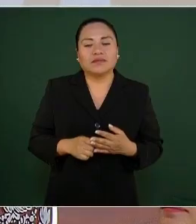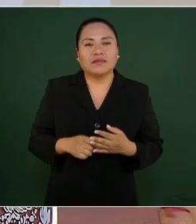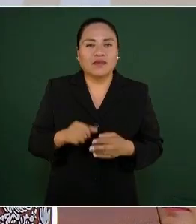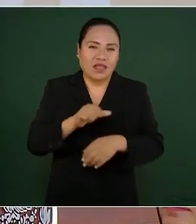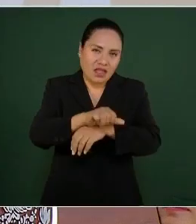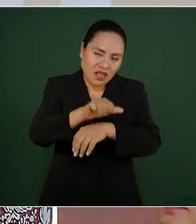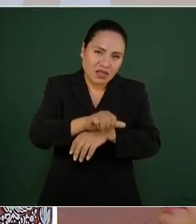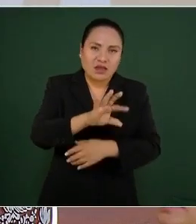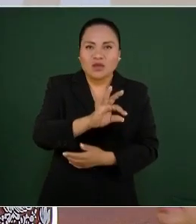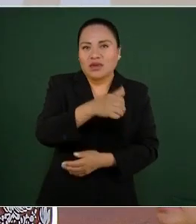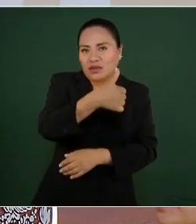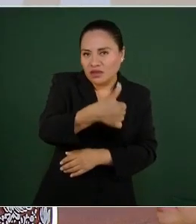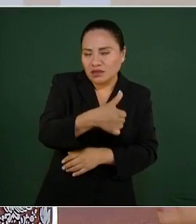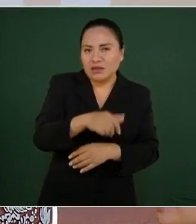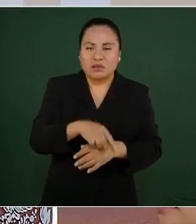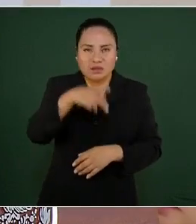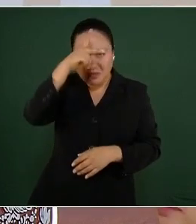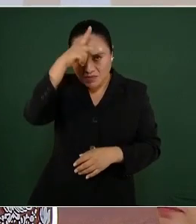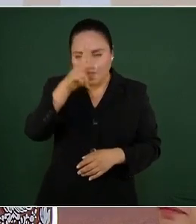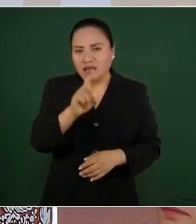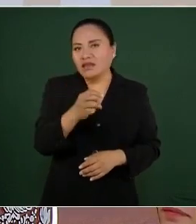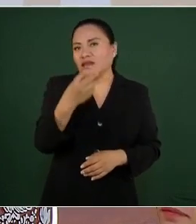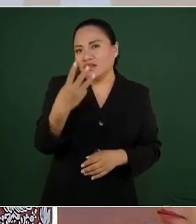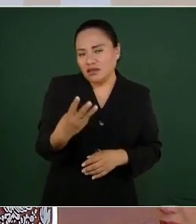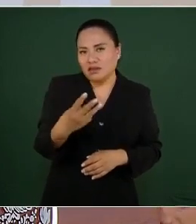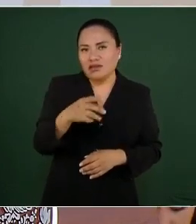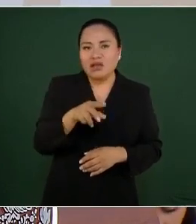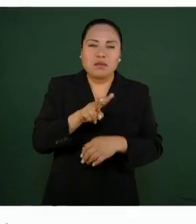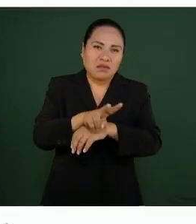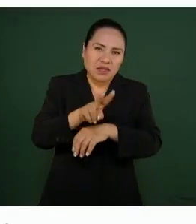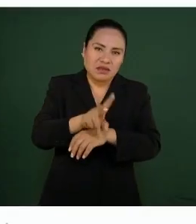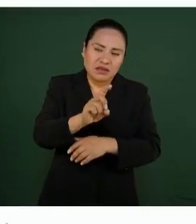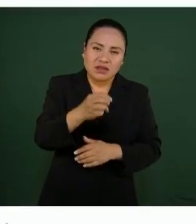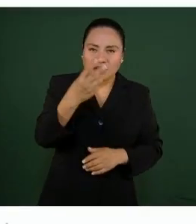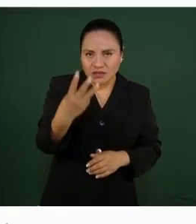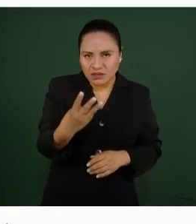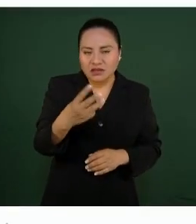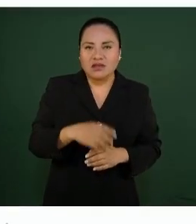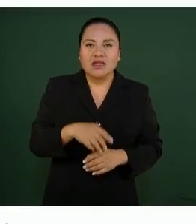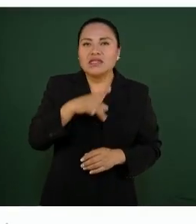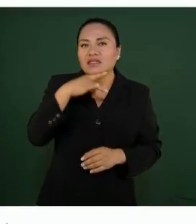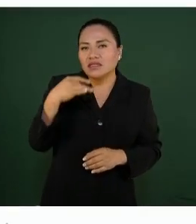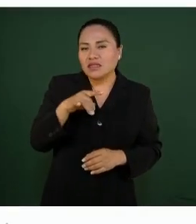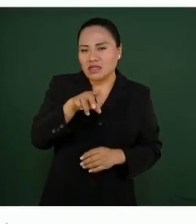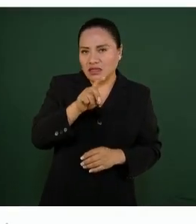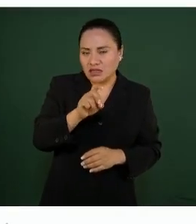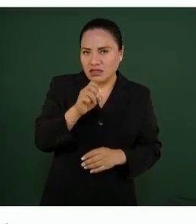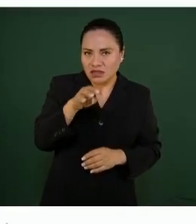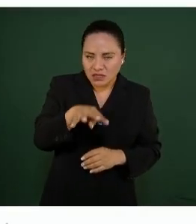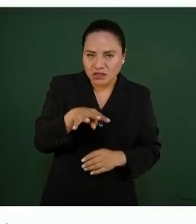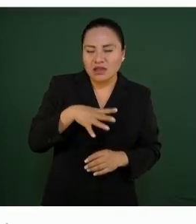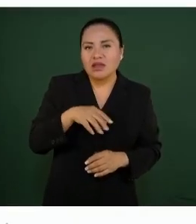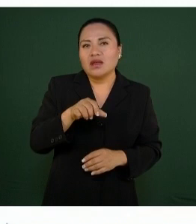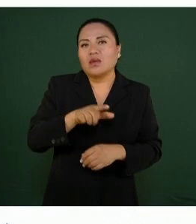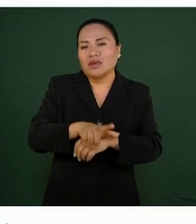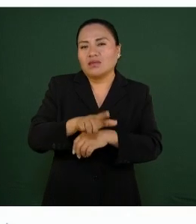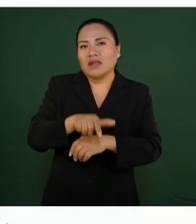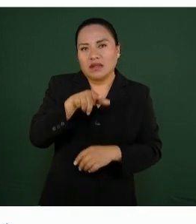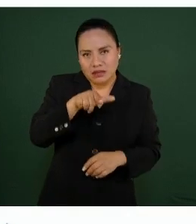Argentina, 46. Perú, 33. Venezuela, 33. Chile, 19. Guatemala,